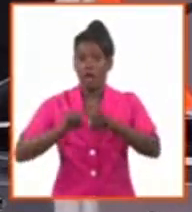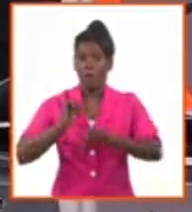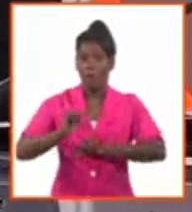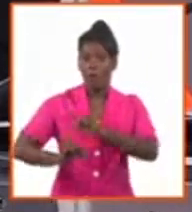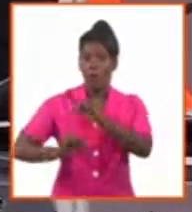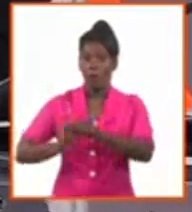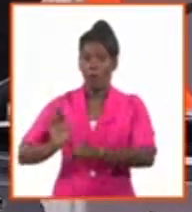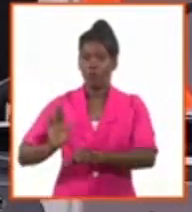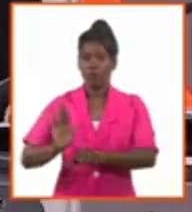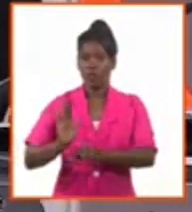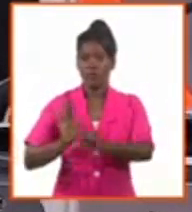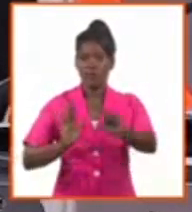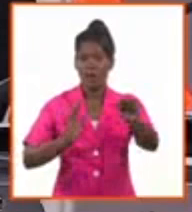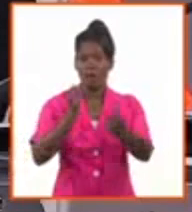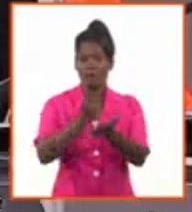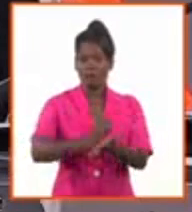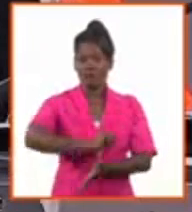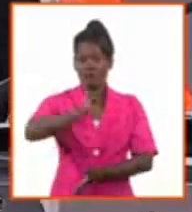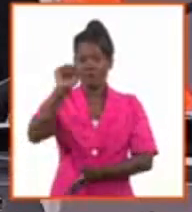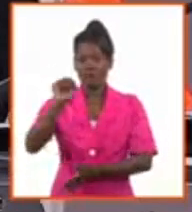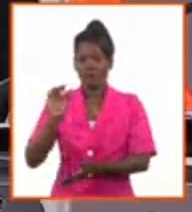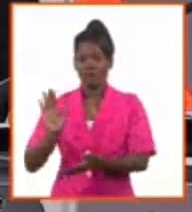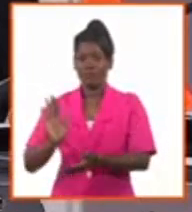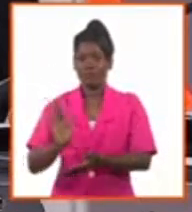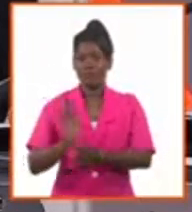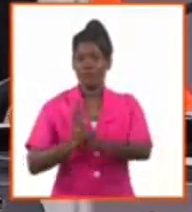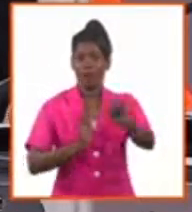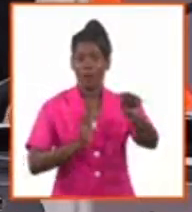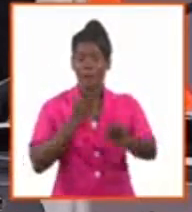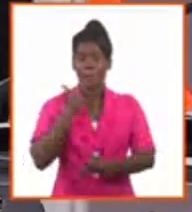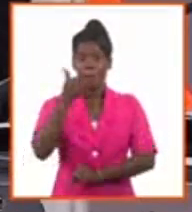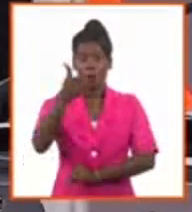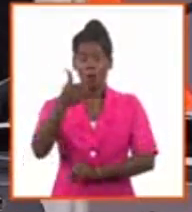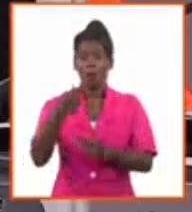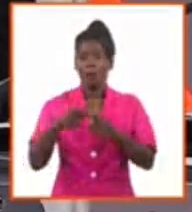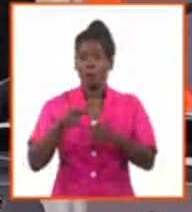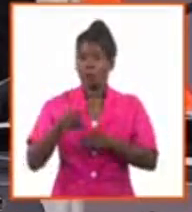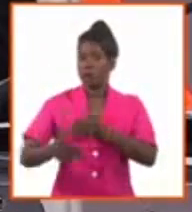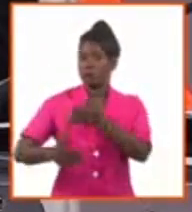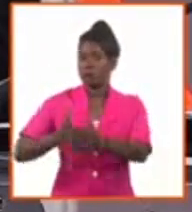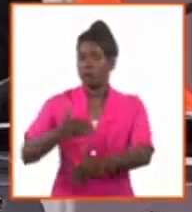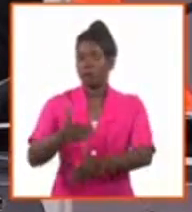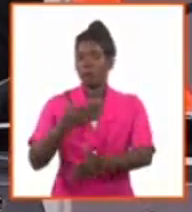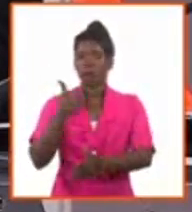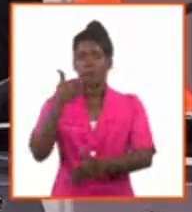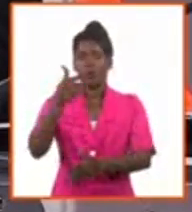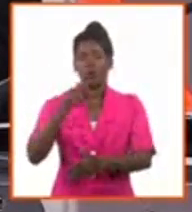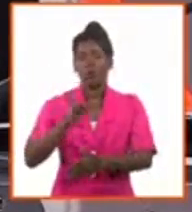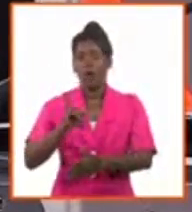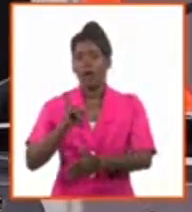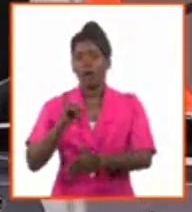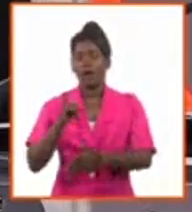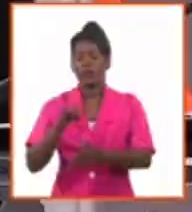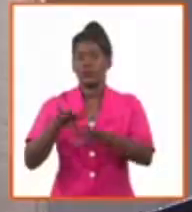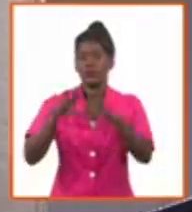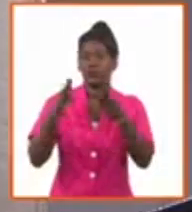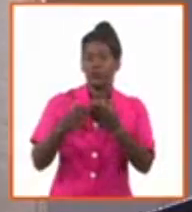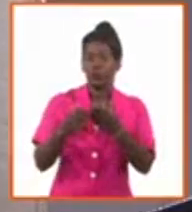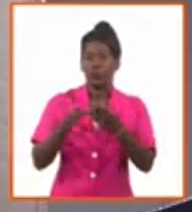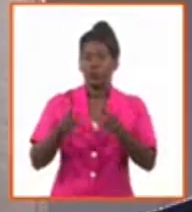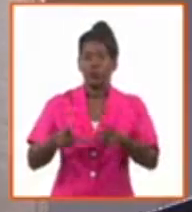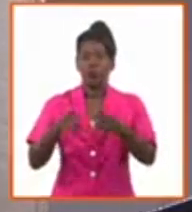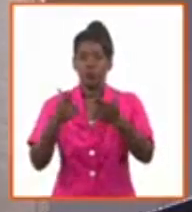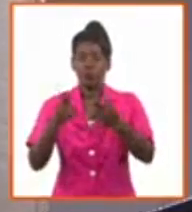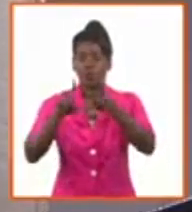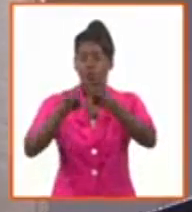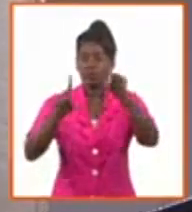siguen creciendo en presencia de jóvenes, y eso, por supuesto, pues catapulta un poco el proceso también hacia todo el